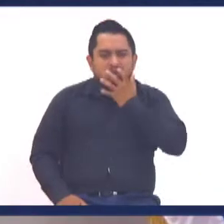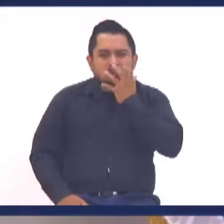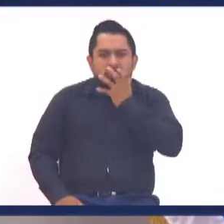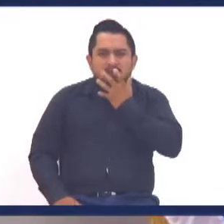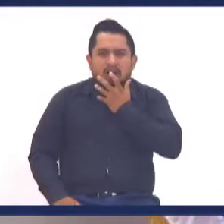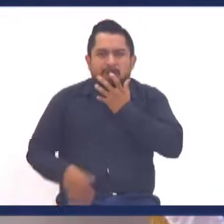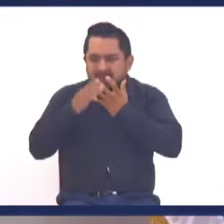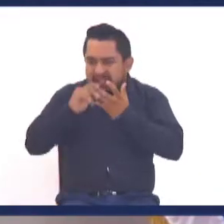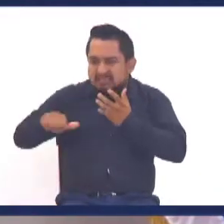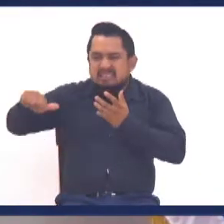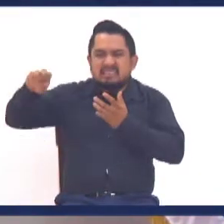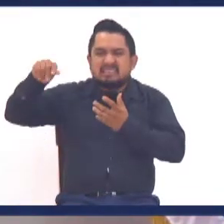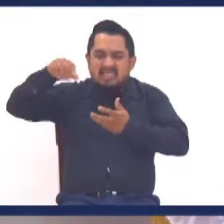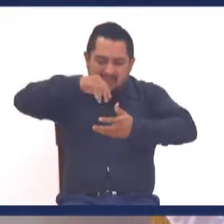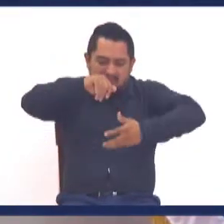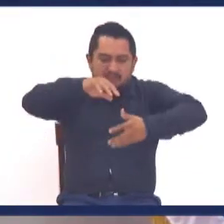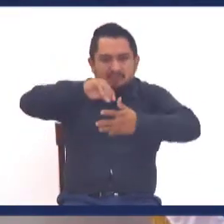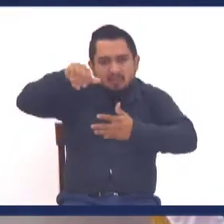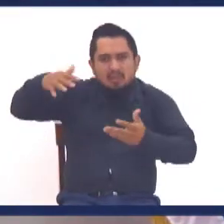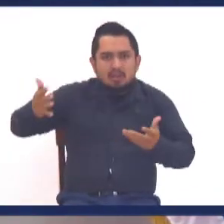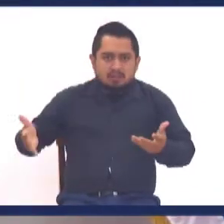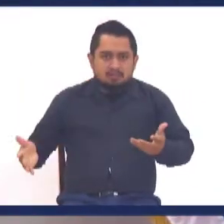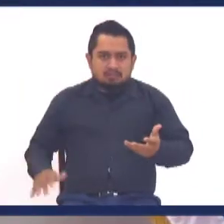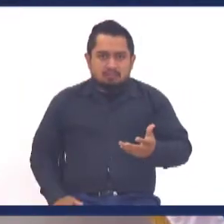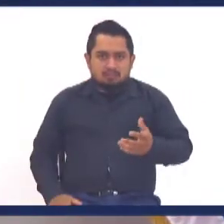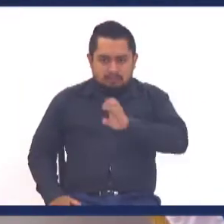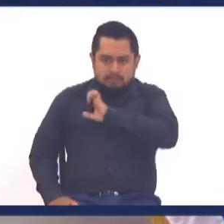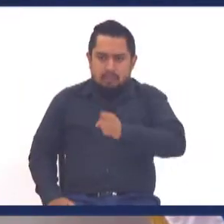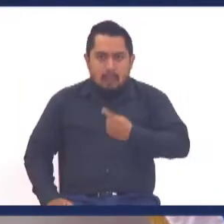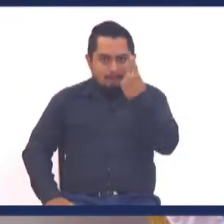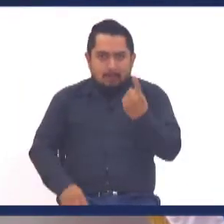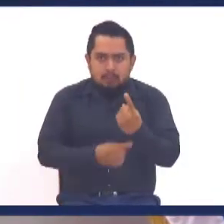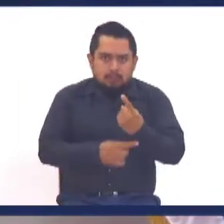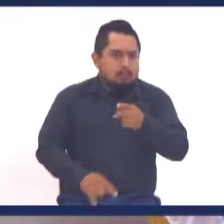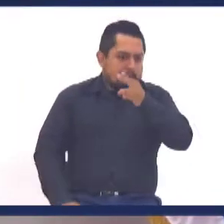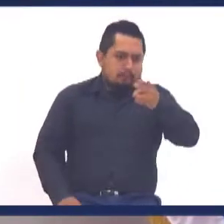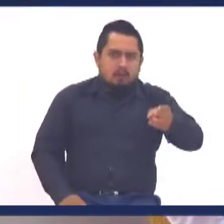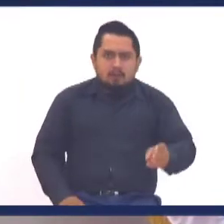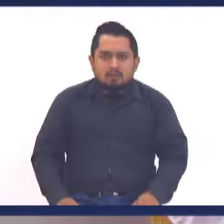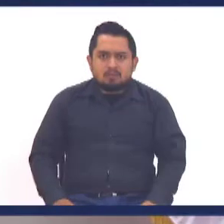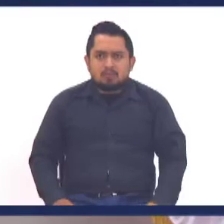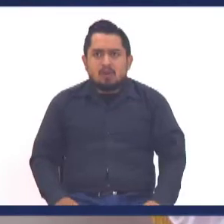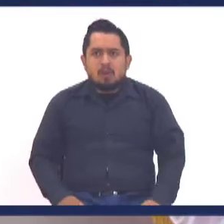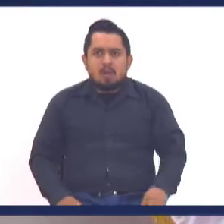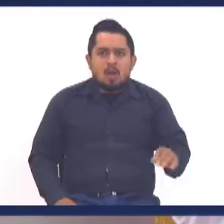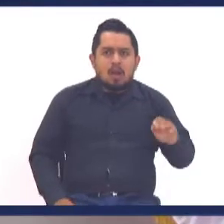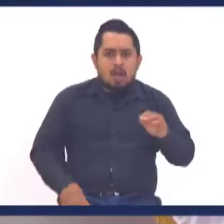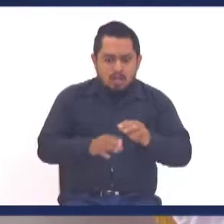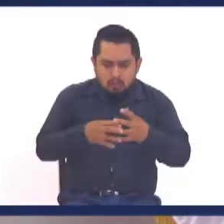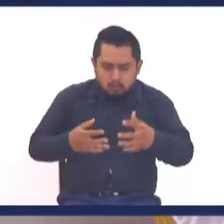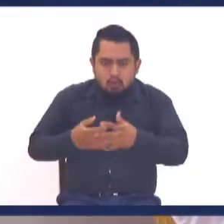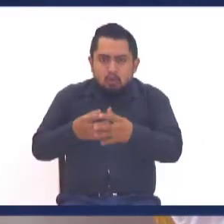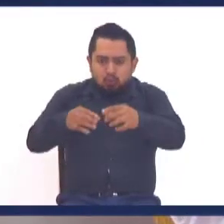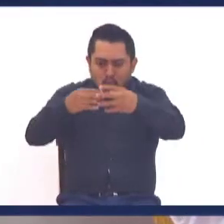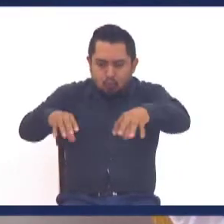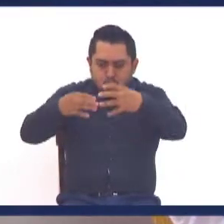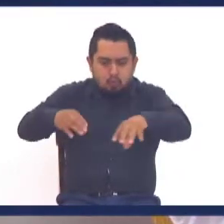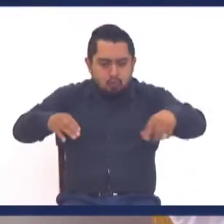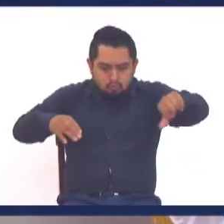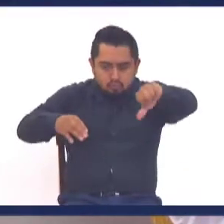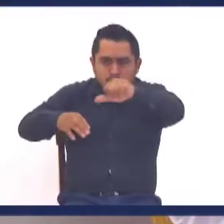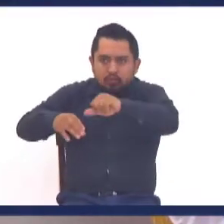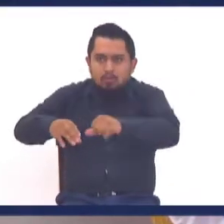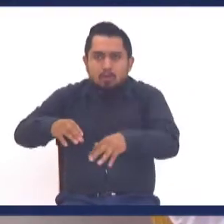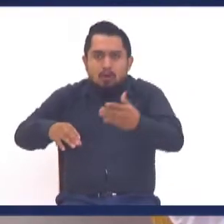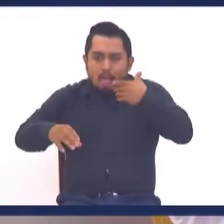gustó comensal el salvadoreño así es usted no está comiendo huevitos estrellados con salsa ranchera usted